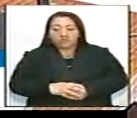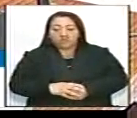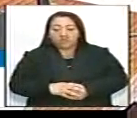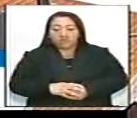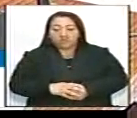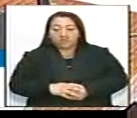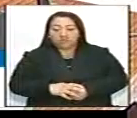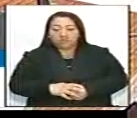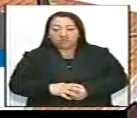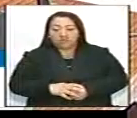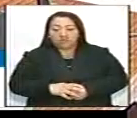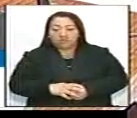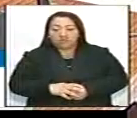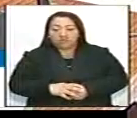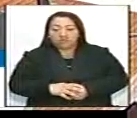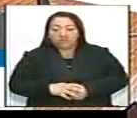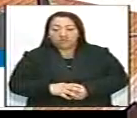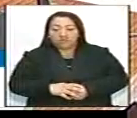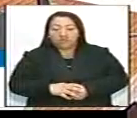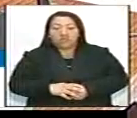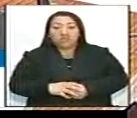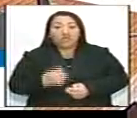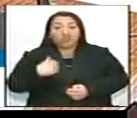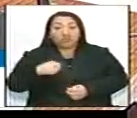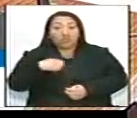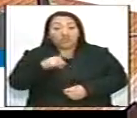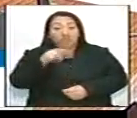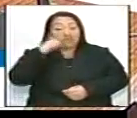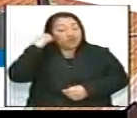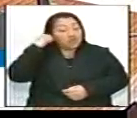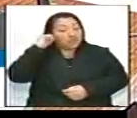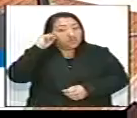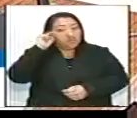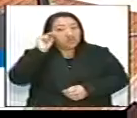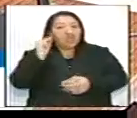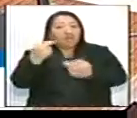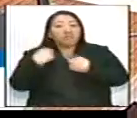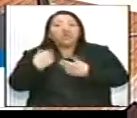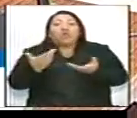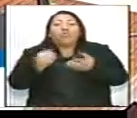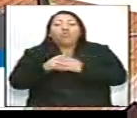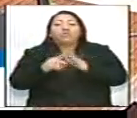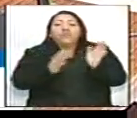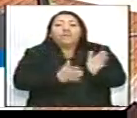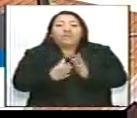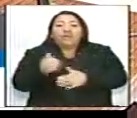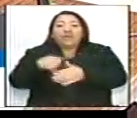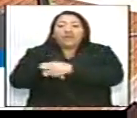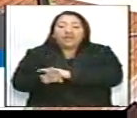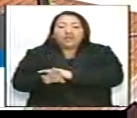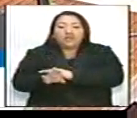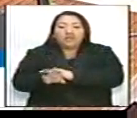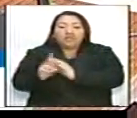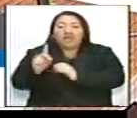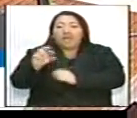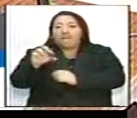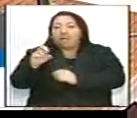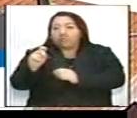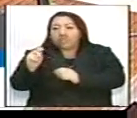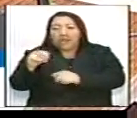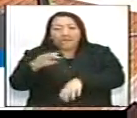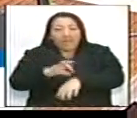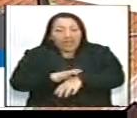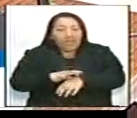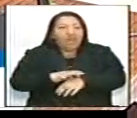meta. Y los gobiernos locales son los que llamados a implementar en el marco de sus competencias. En